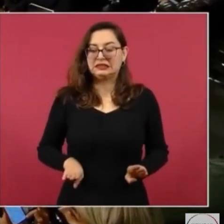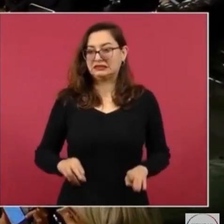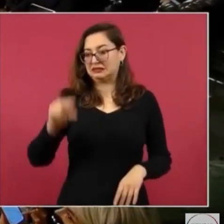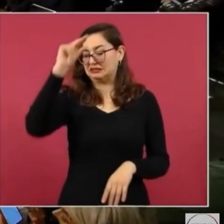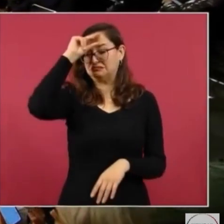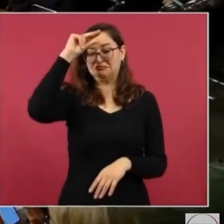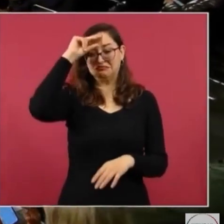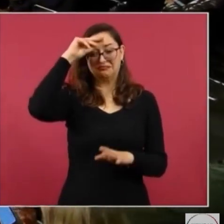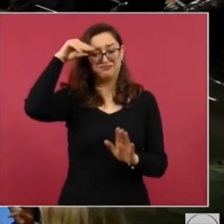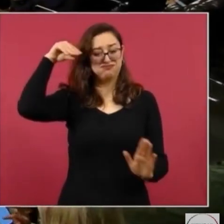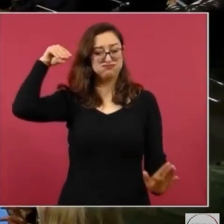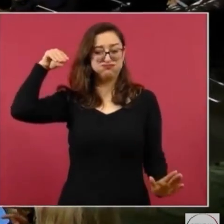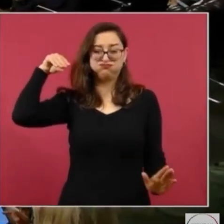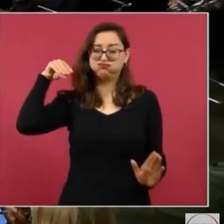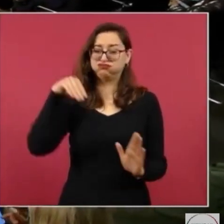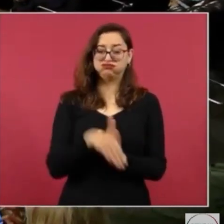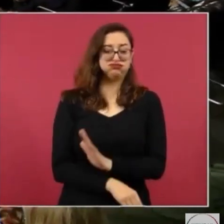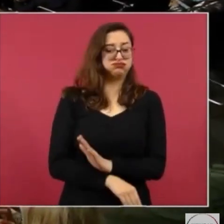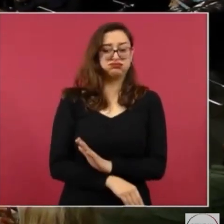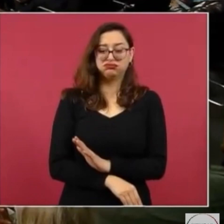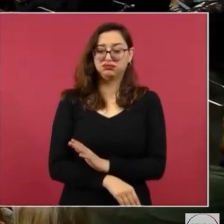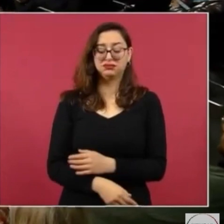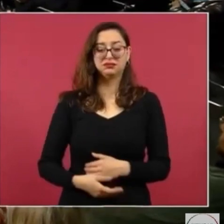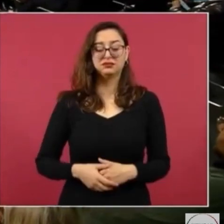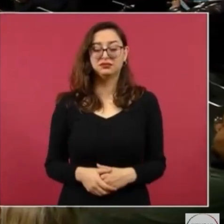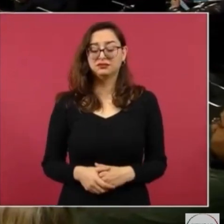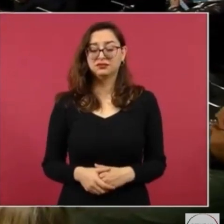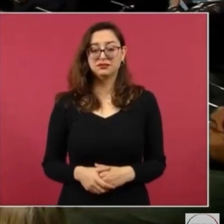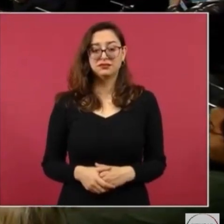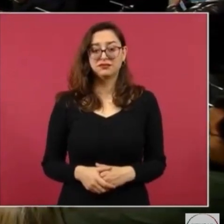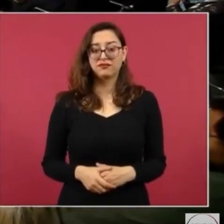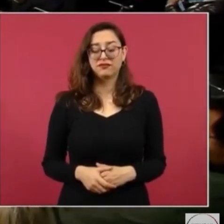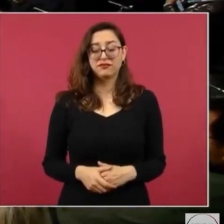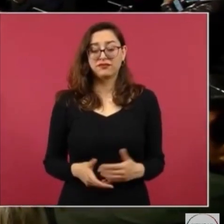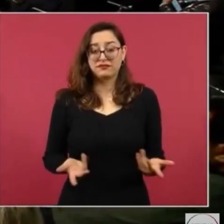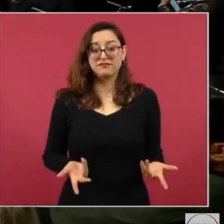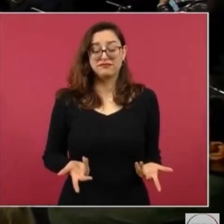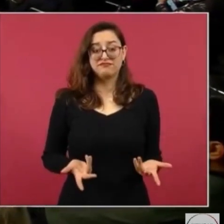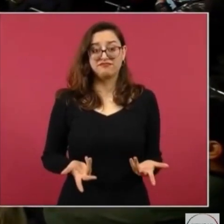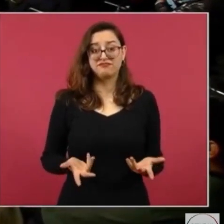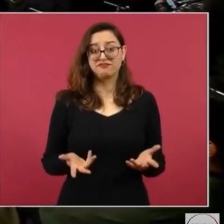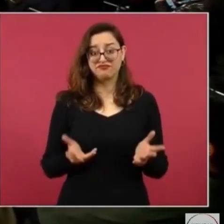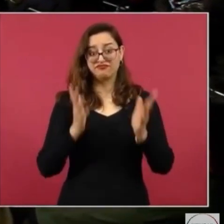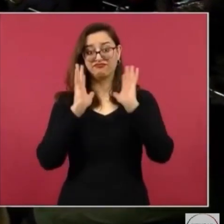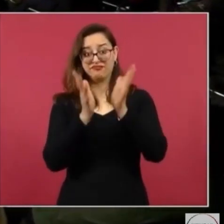intelectual a la que llegamos, a la que nos llevó